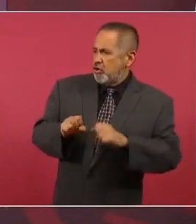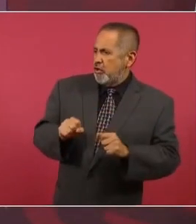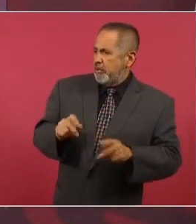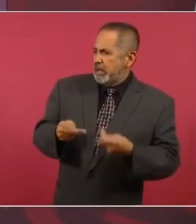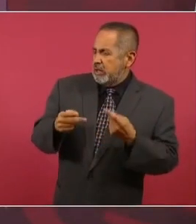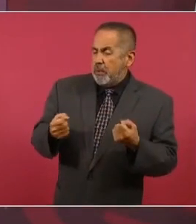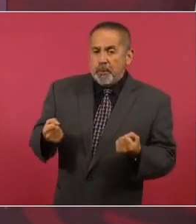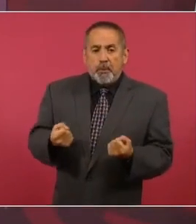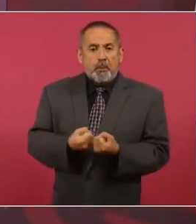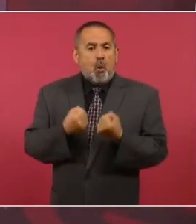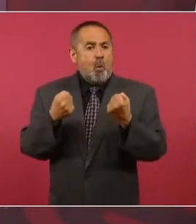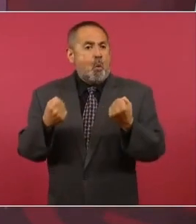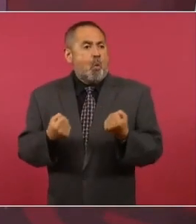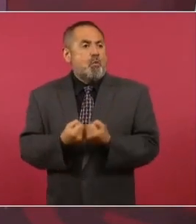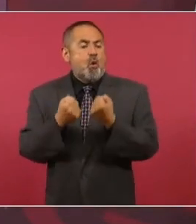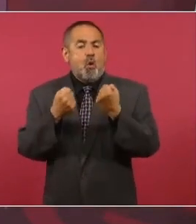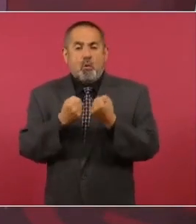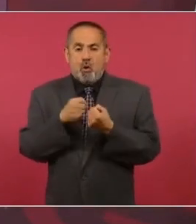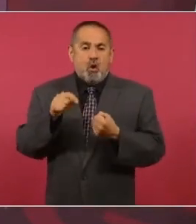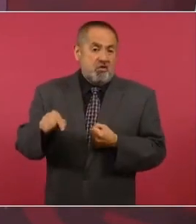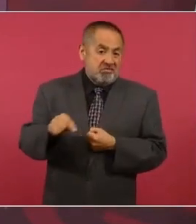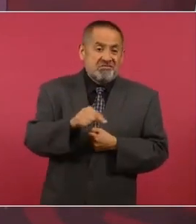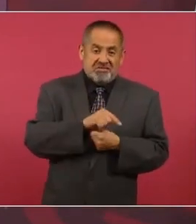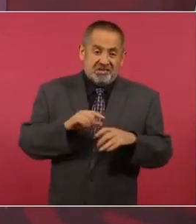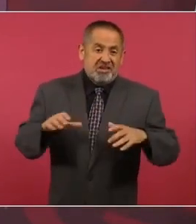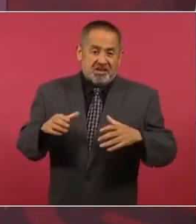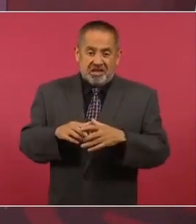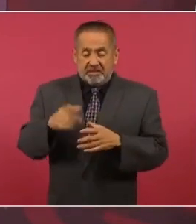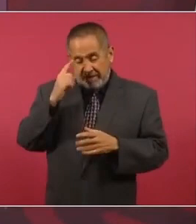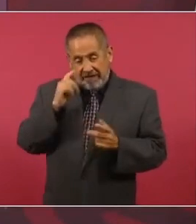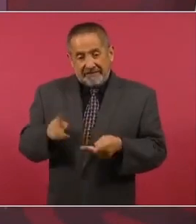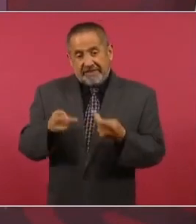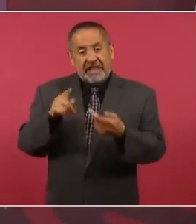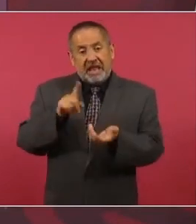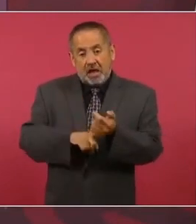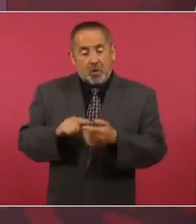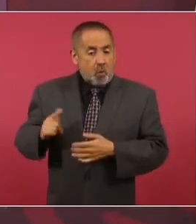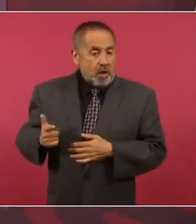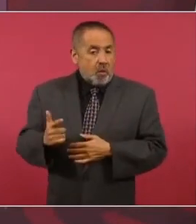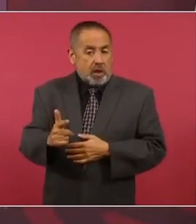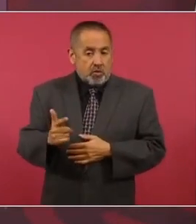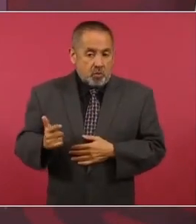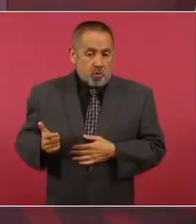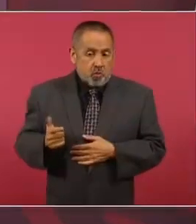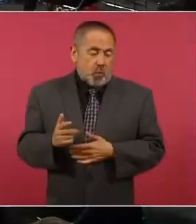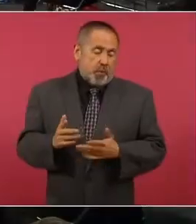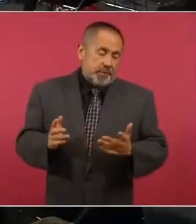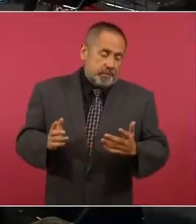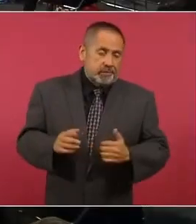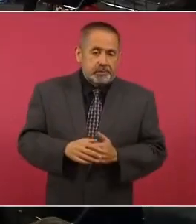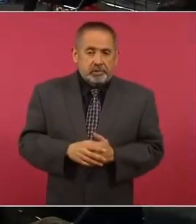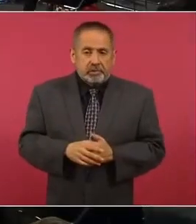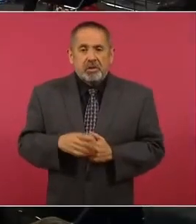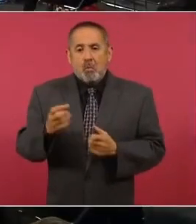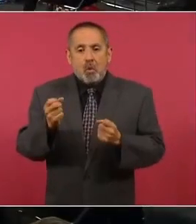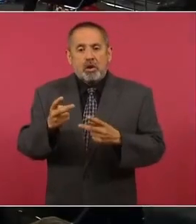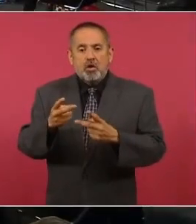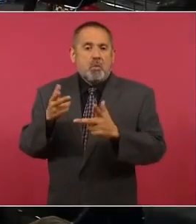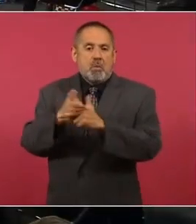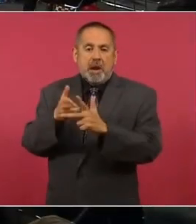por la venta de la droga ahí, y por eso los